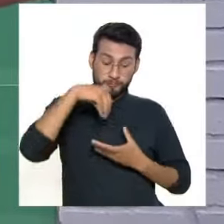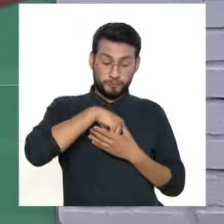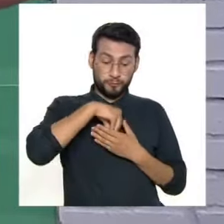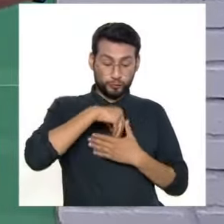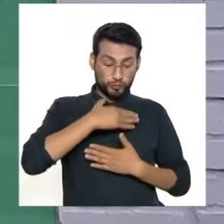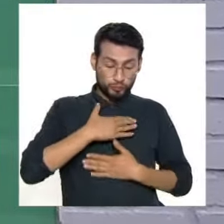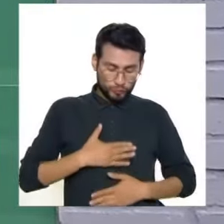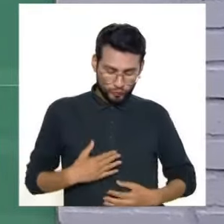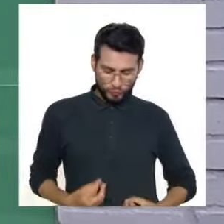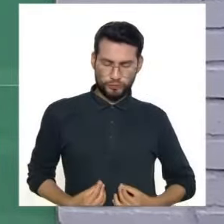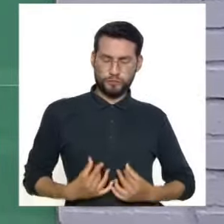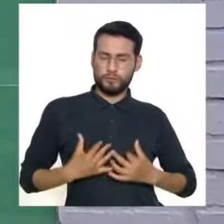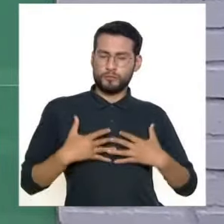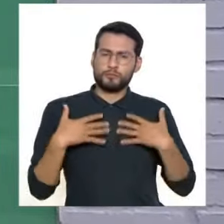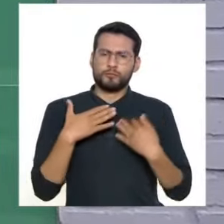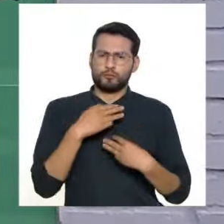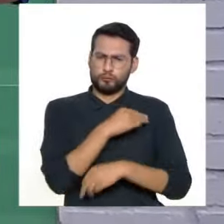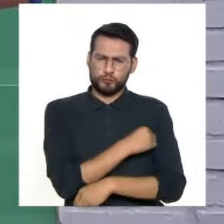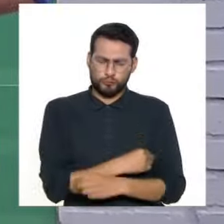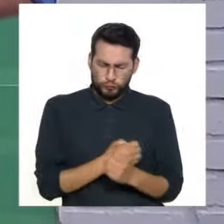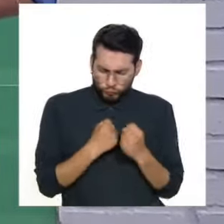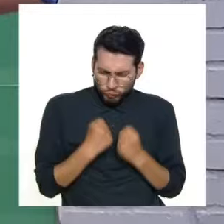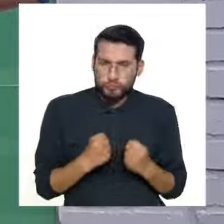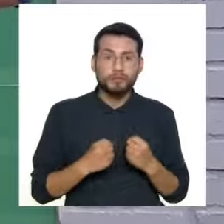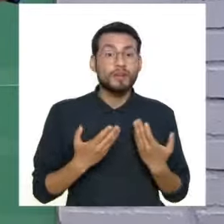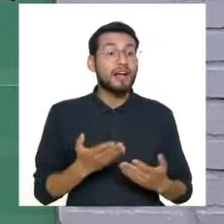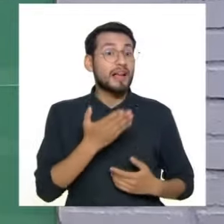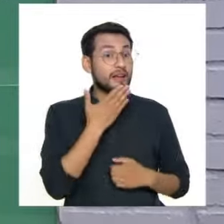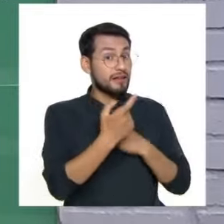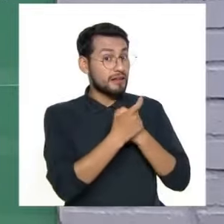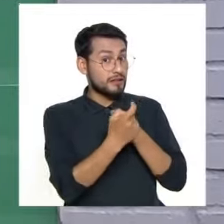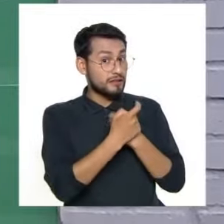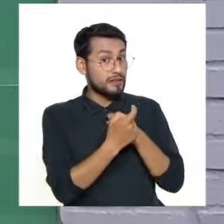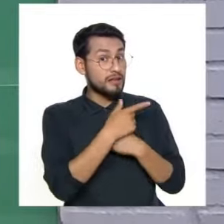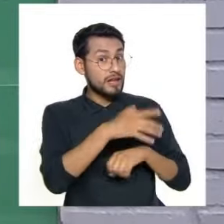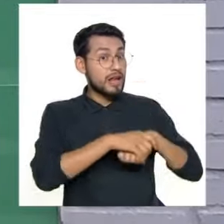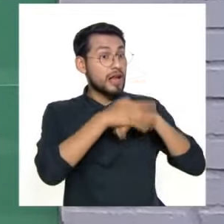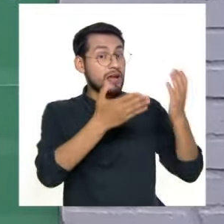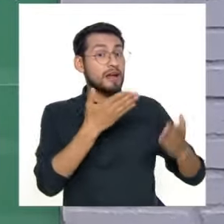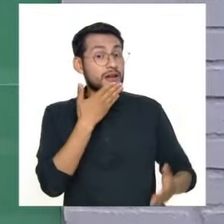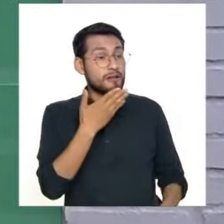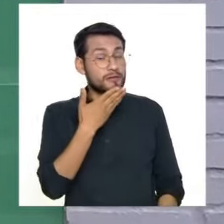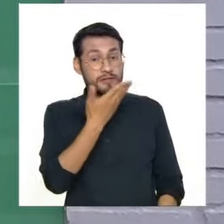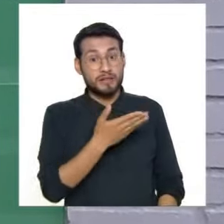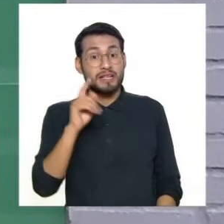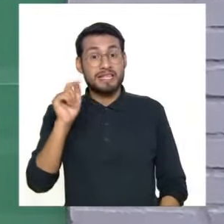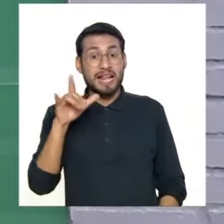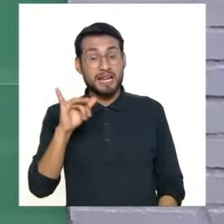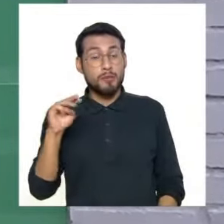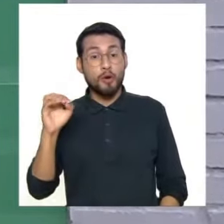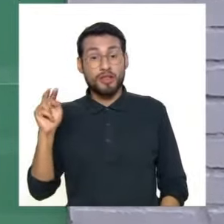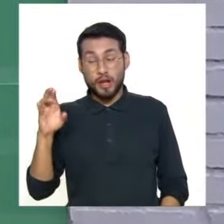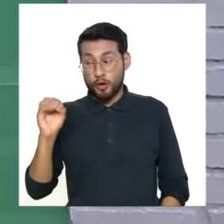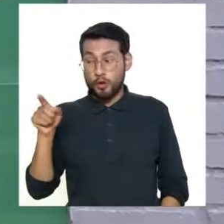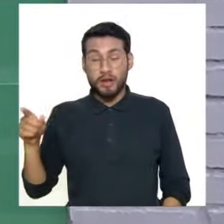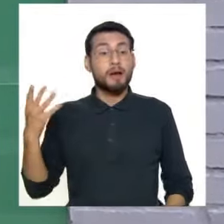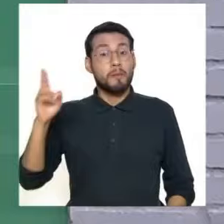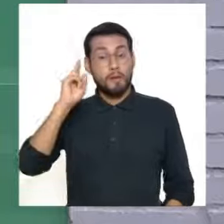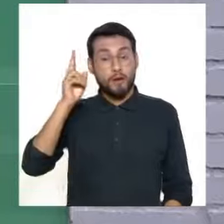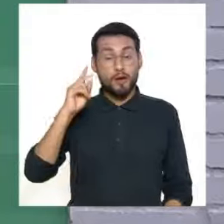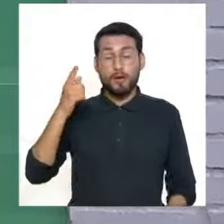cuerpo fortalece los músculos Y para enseñarnos esta esta práctica de saludo al sol está con nosotros tali Montero profesora de yoga y